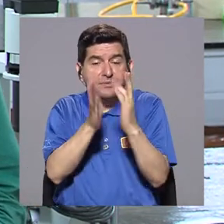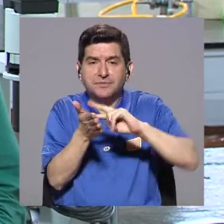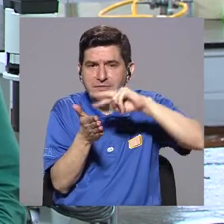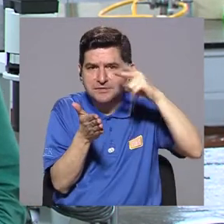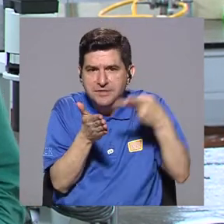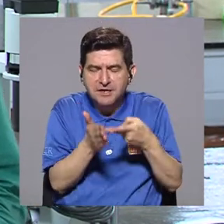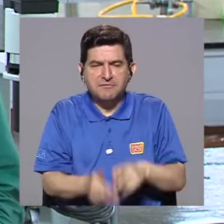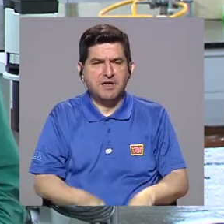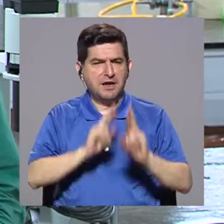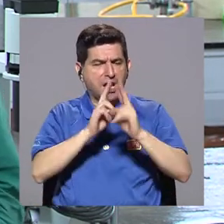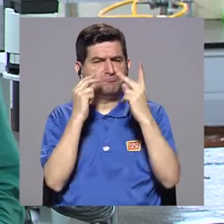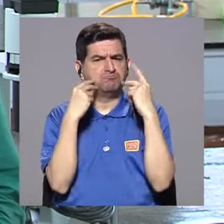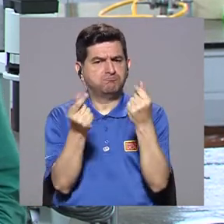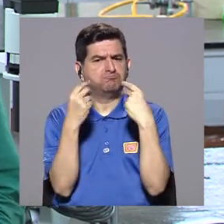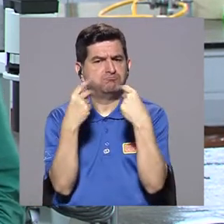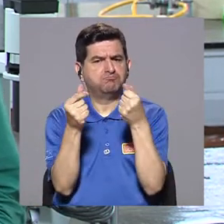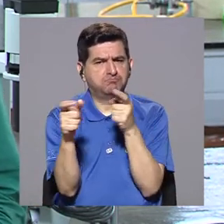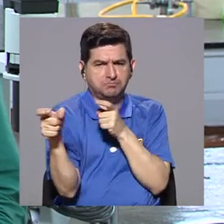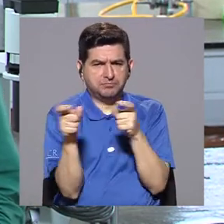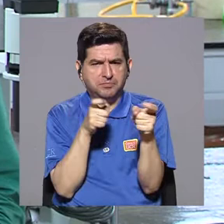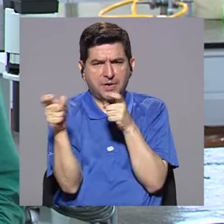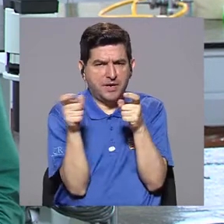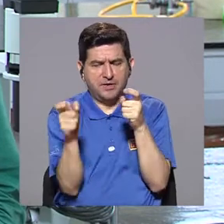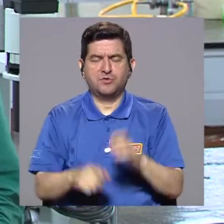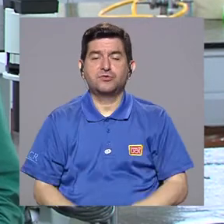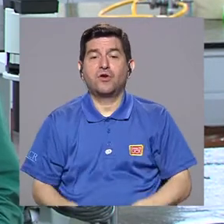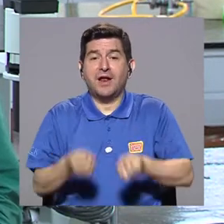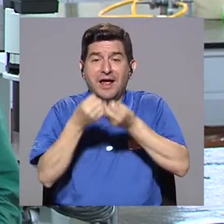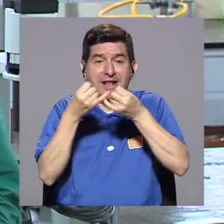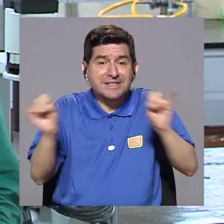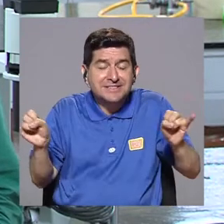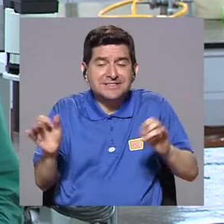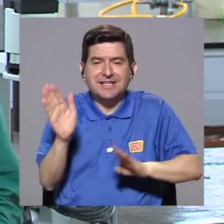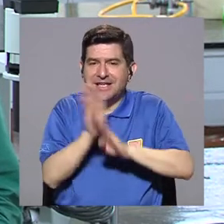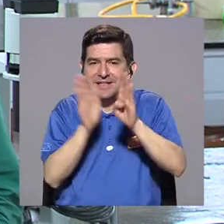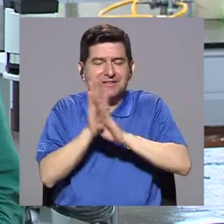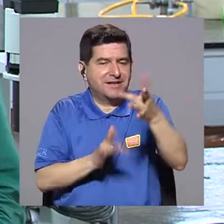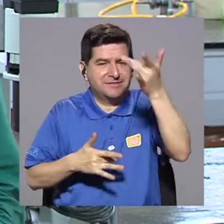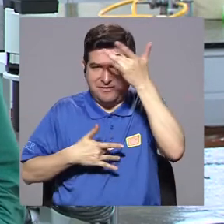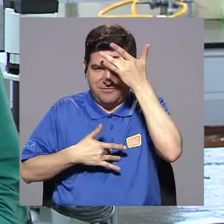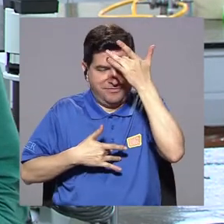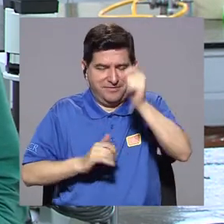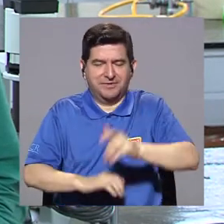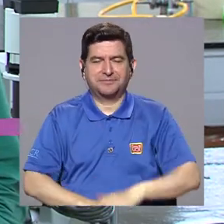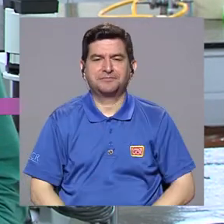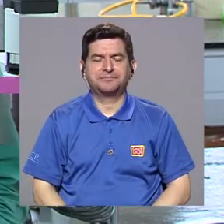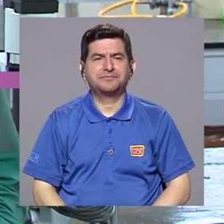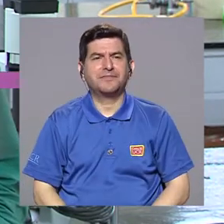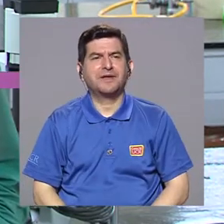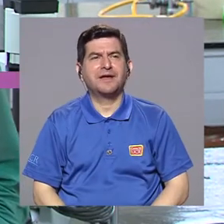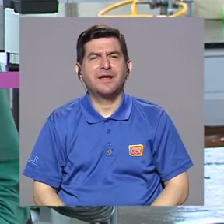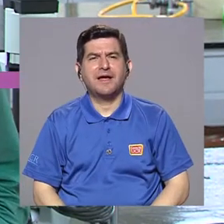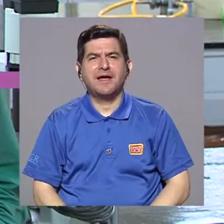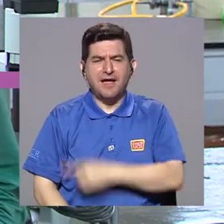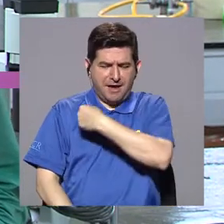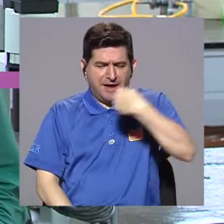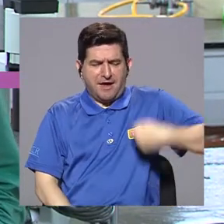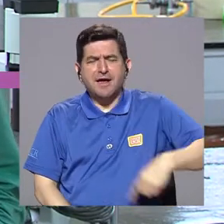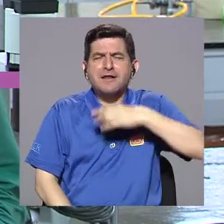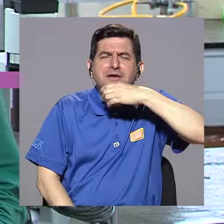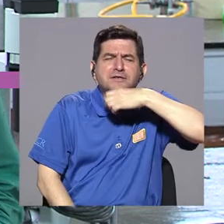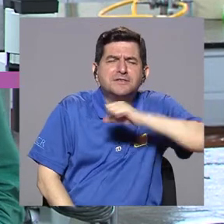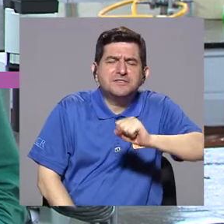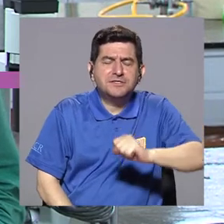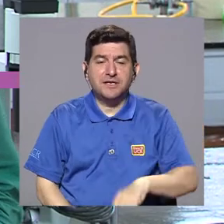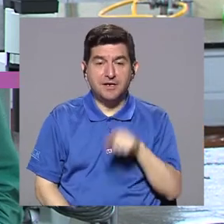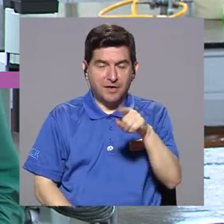le permite responder más rápidamente y controlarlo rápidamente sin el desarrollo de enfermedad. En la antigua China, haciendo